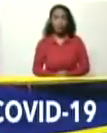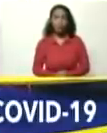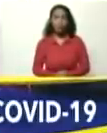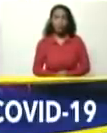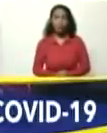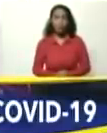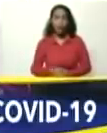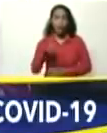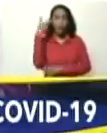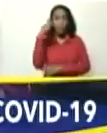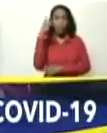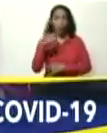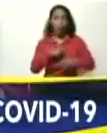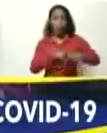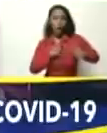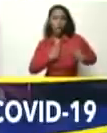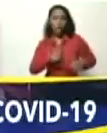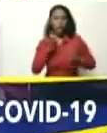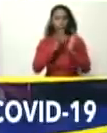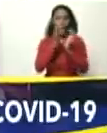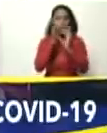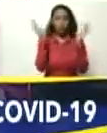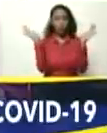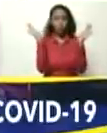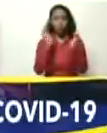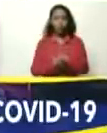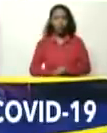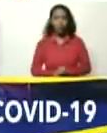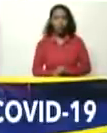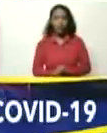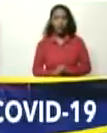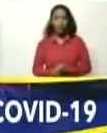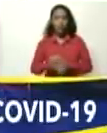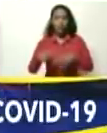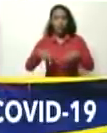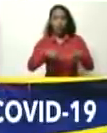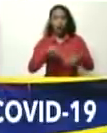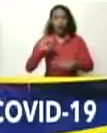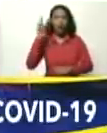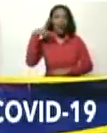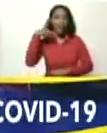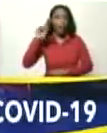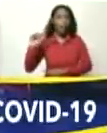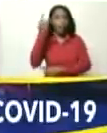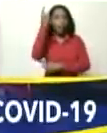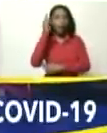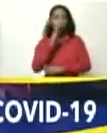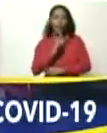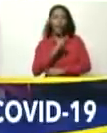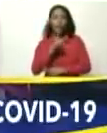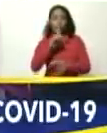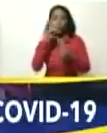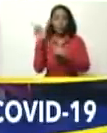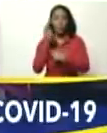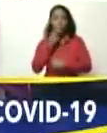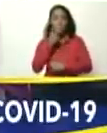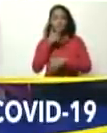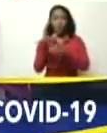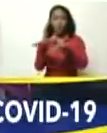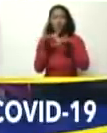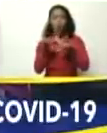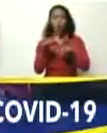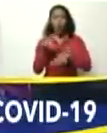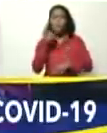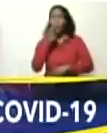en la parroquia Corazón de Jesús, sector Negro Primero, Barinas, la Barinas Bella, la